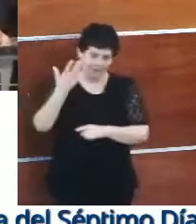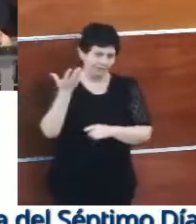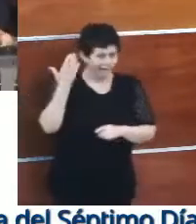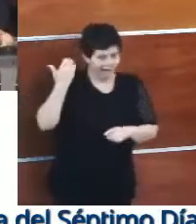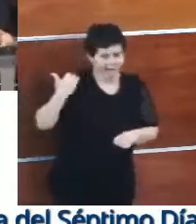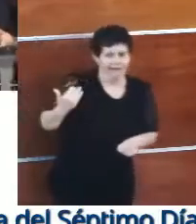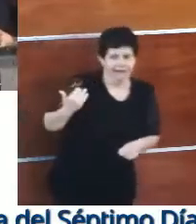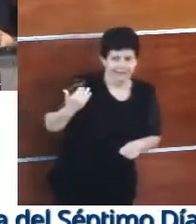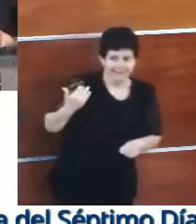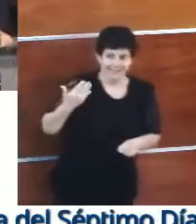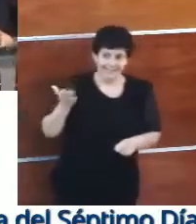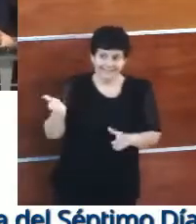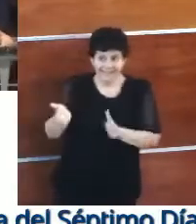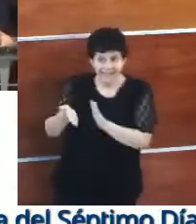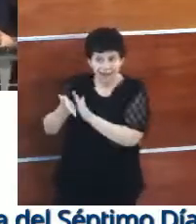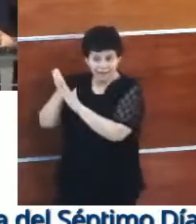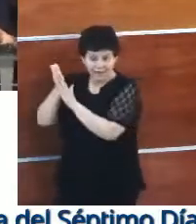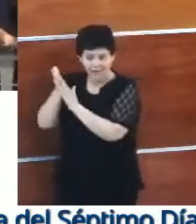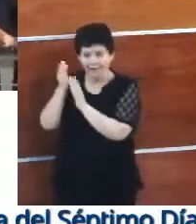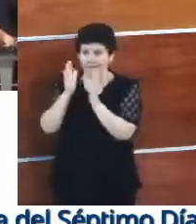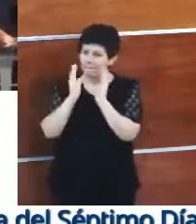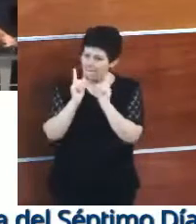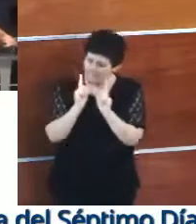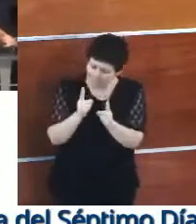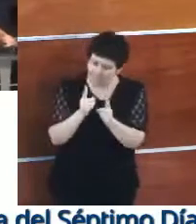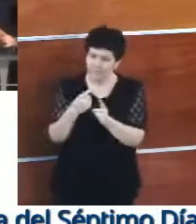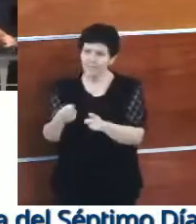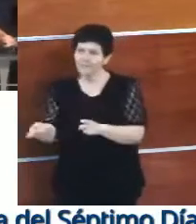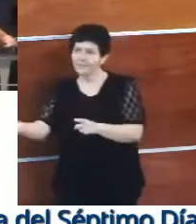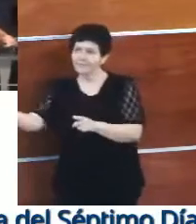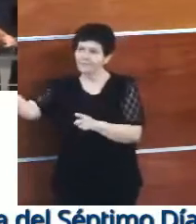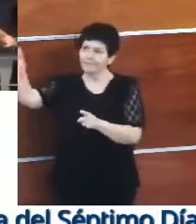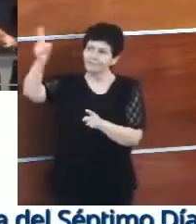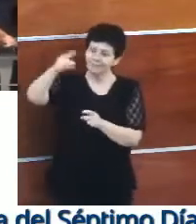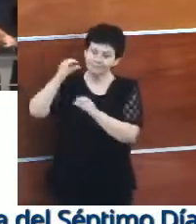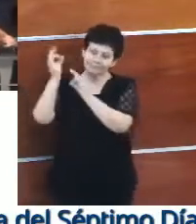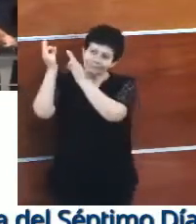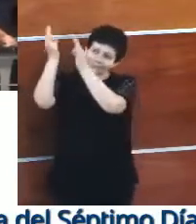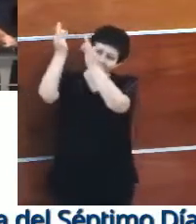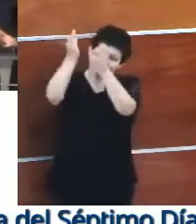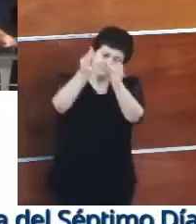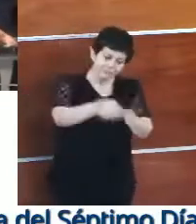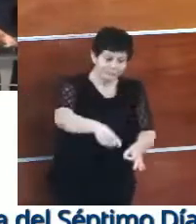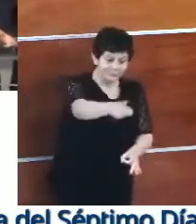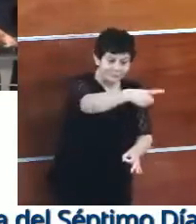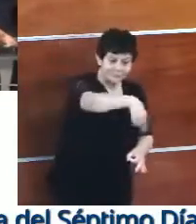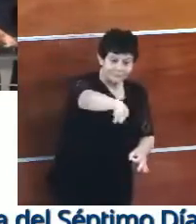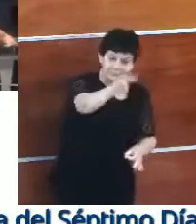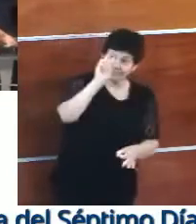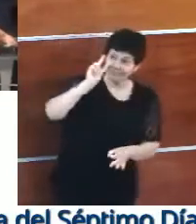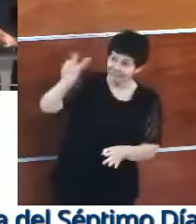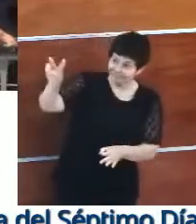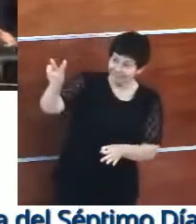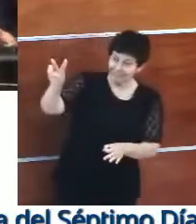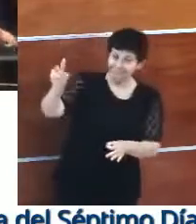vosotros al cielo, así vendrá como le habéis visto ir al cielo.